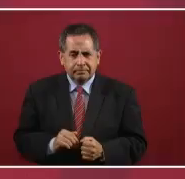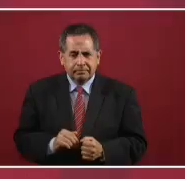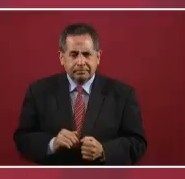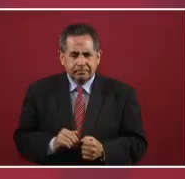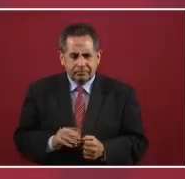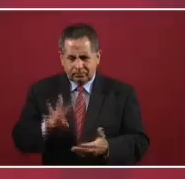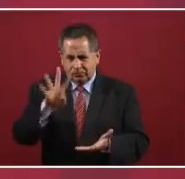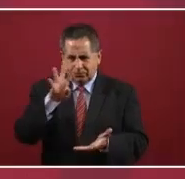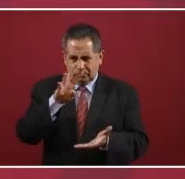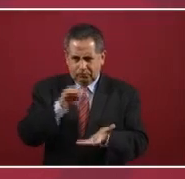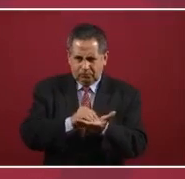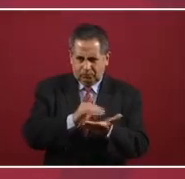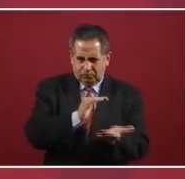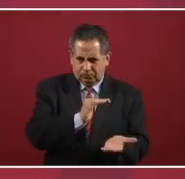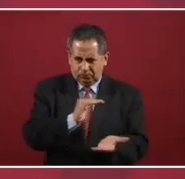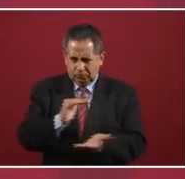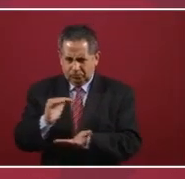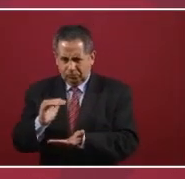4,000 barriles